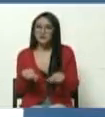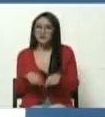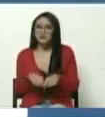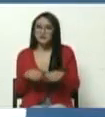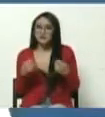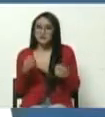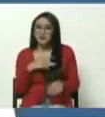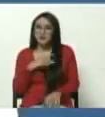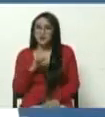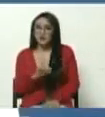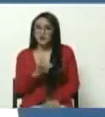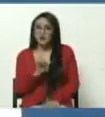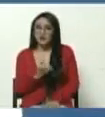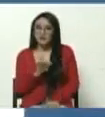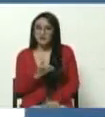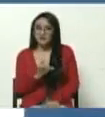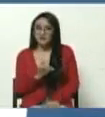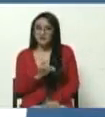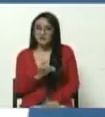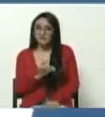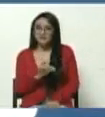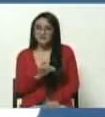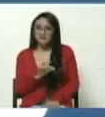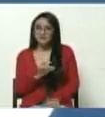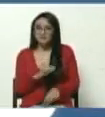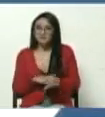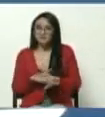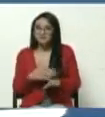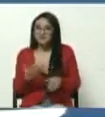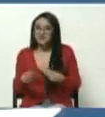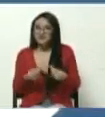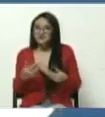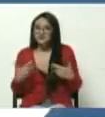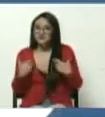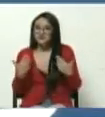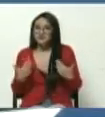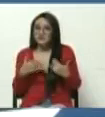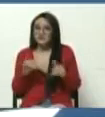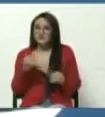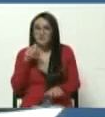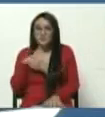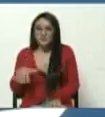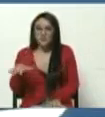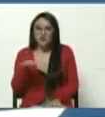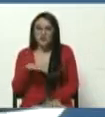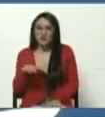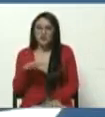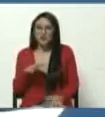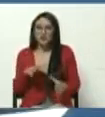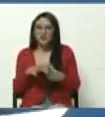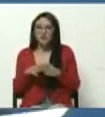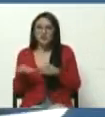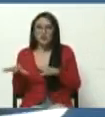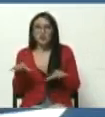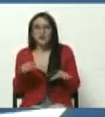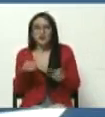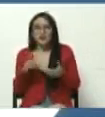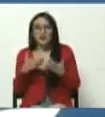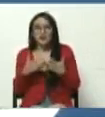criminal, dolorosa, porque hicieron sufrir a nuestro pueblo todas las instalaciones de